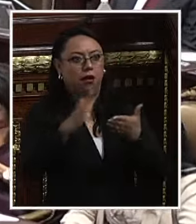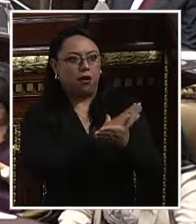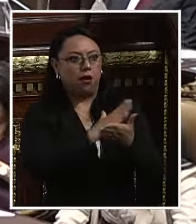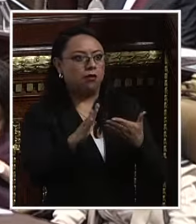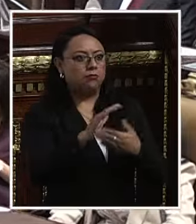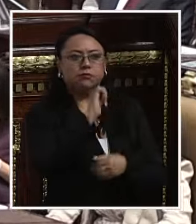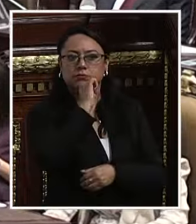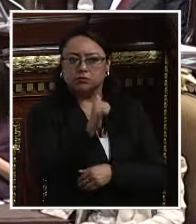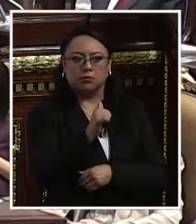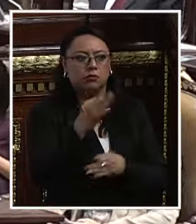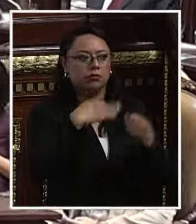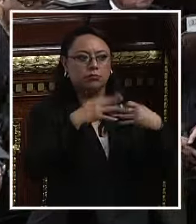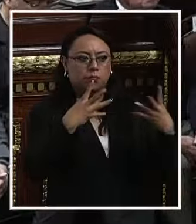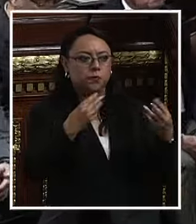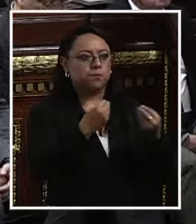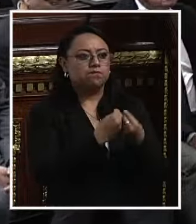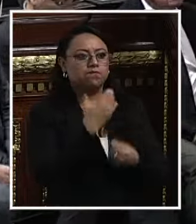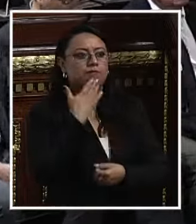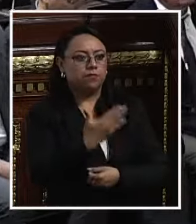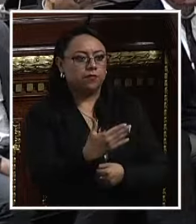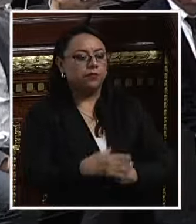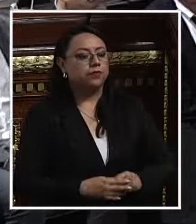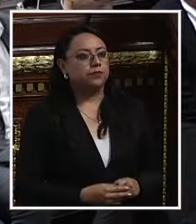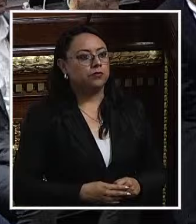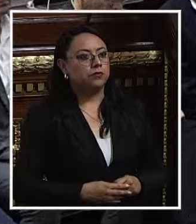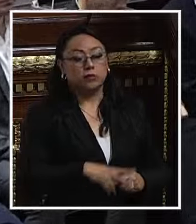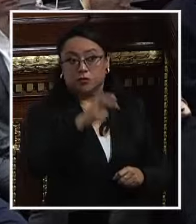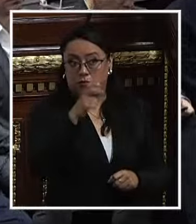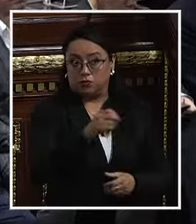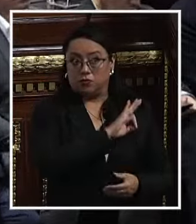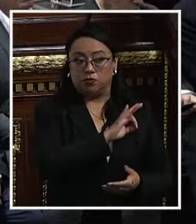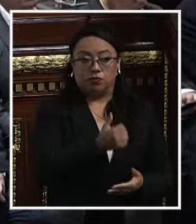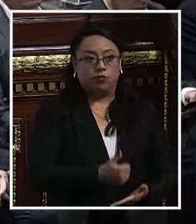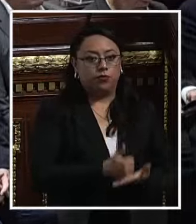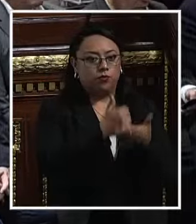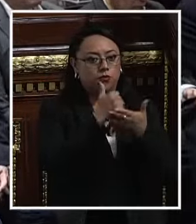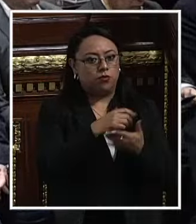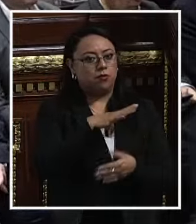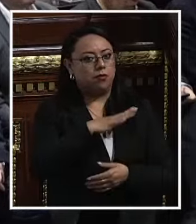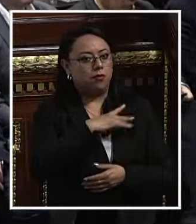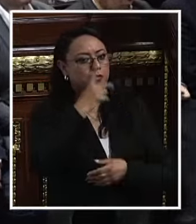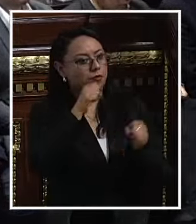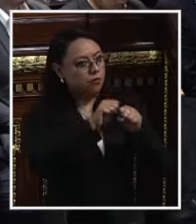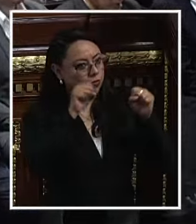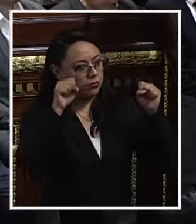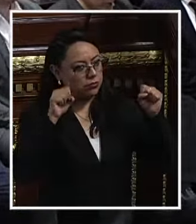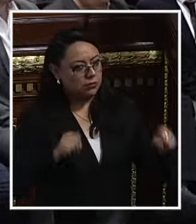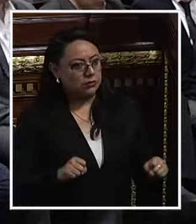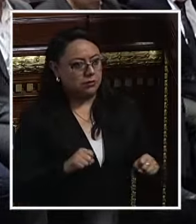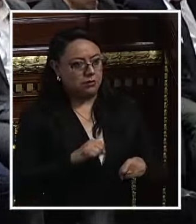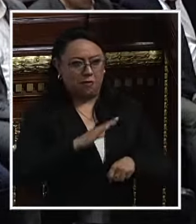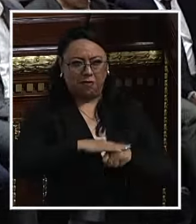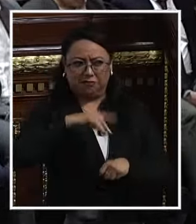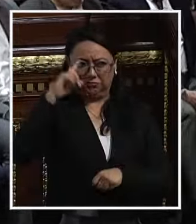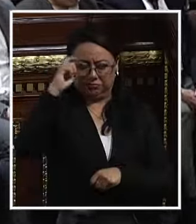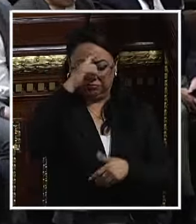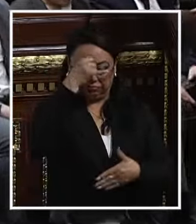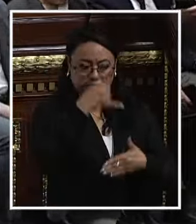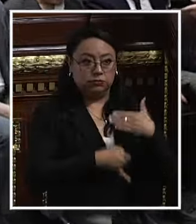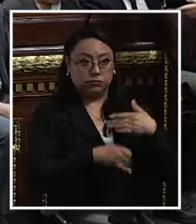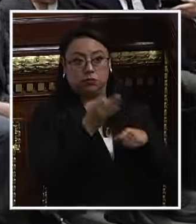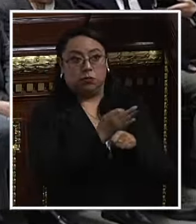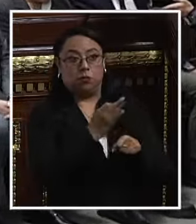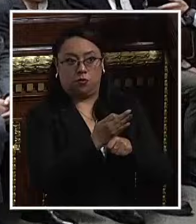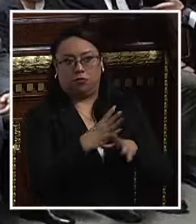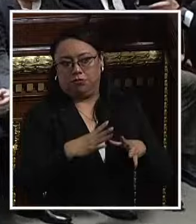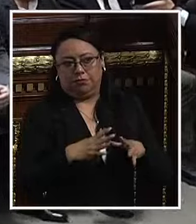que conduce directamente a un sistema más complejo que el original. Por